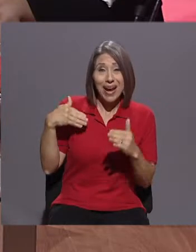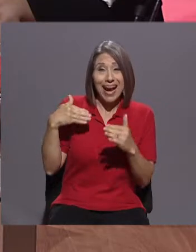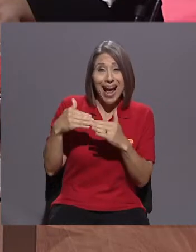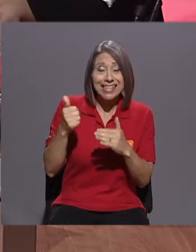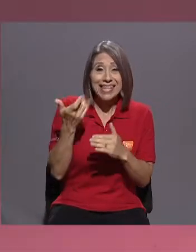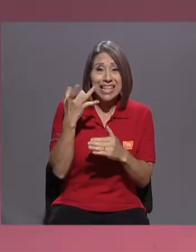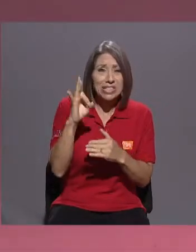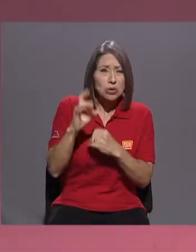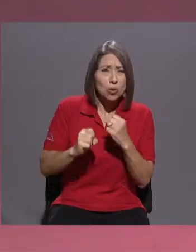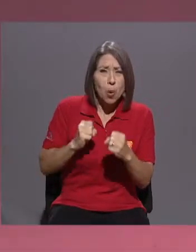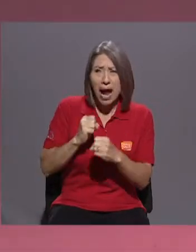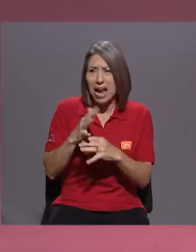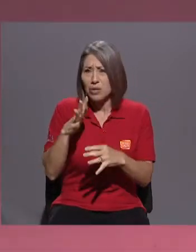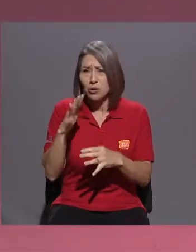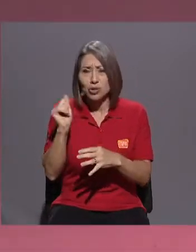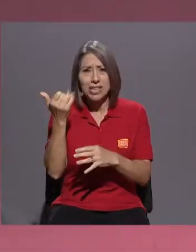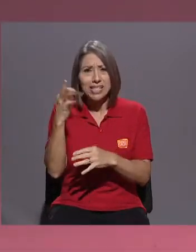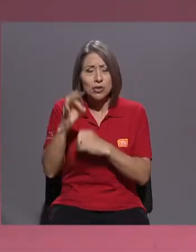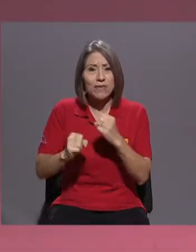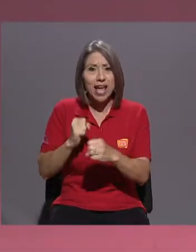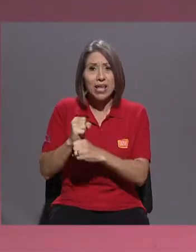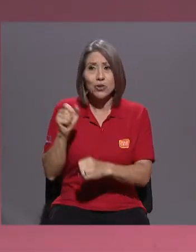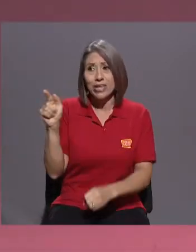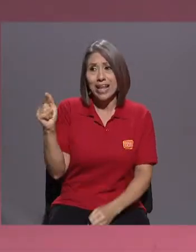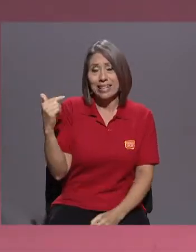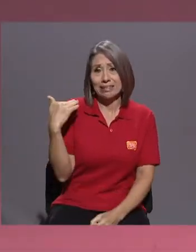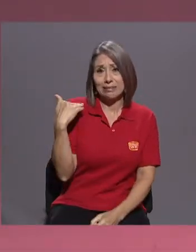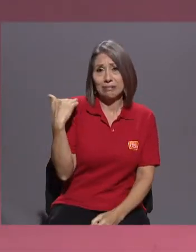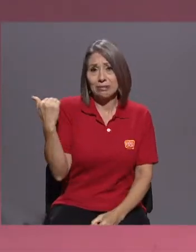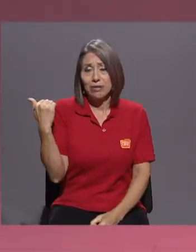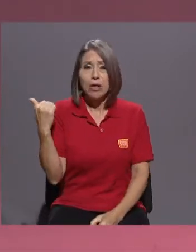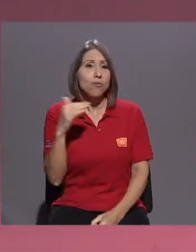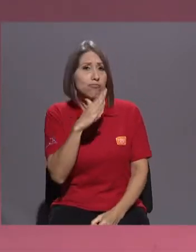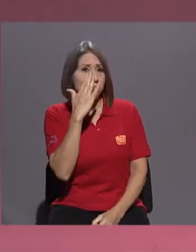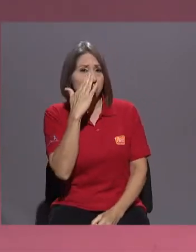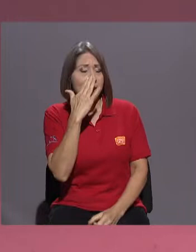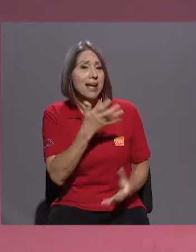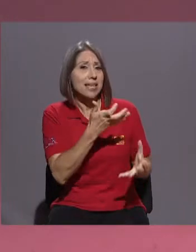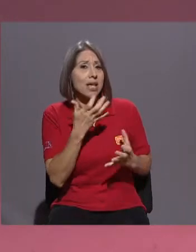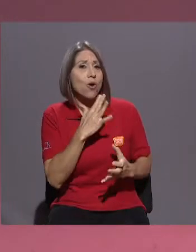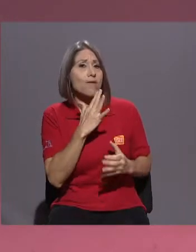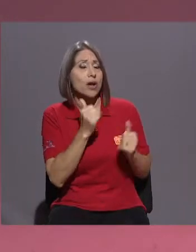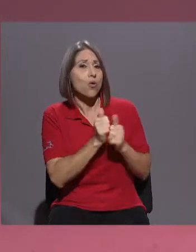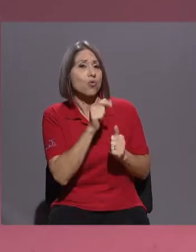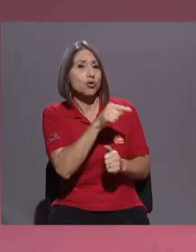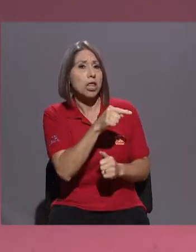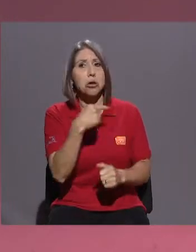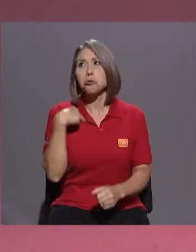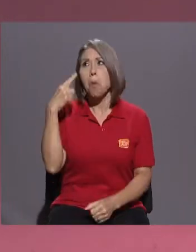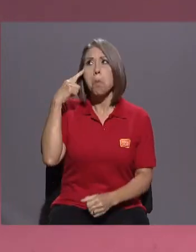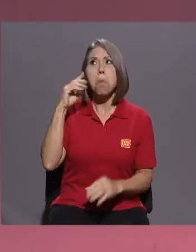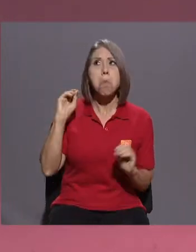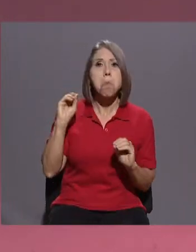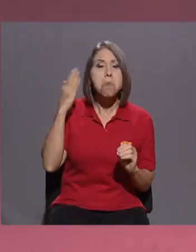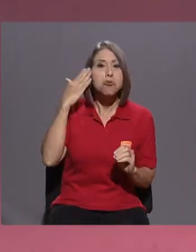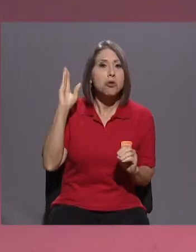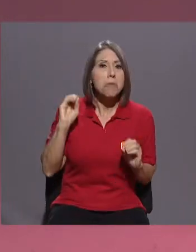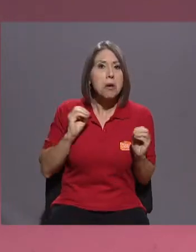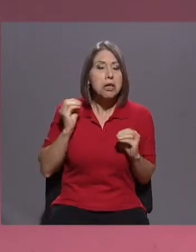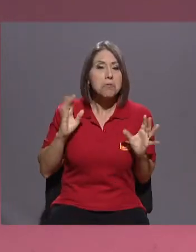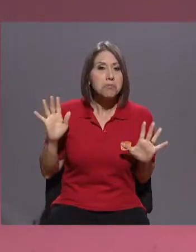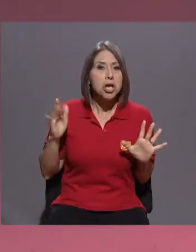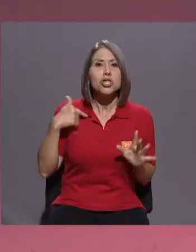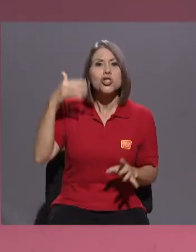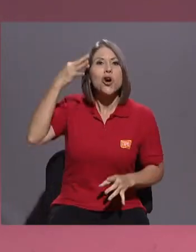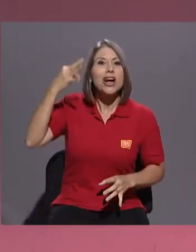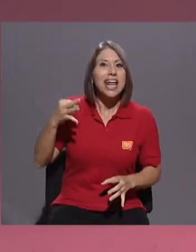Me llamó Y me dijo Ma Este Quiero hablar Con usted Ya le dije Que No me imaginé Que era Yo